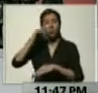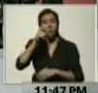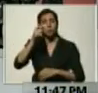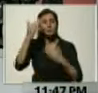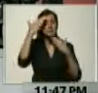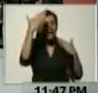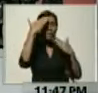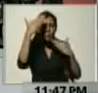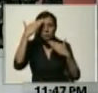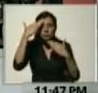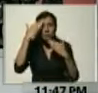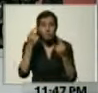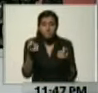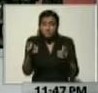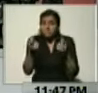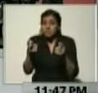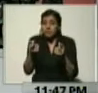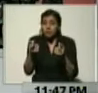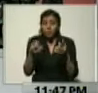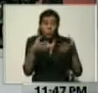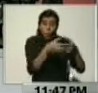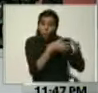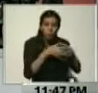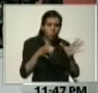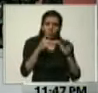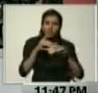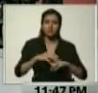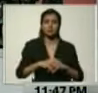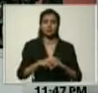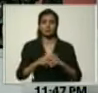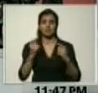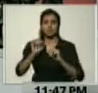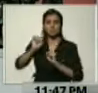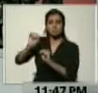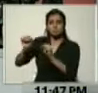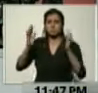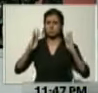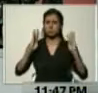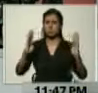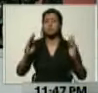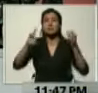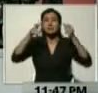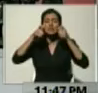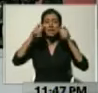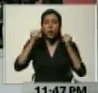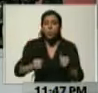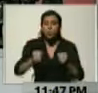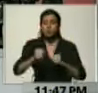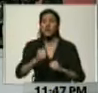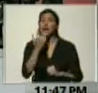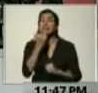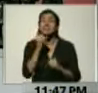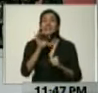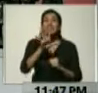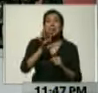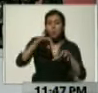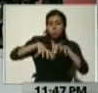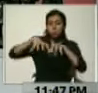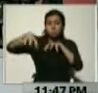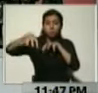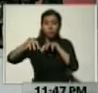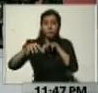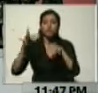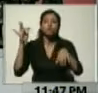a su paso y no había ni una baranda para evitar que se le acercaran a la caravana. En Argentina, el temor de Macri lo llevó a acercar un radio de casi 10 cuadras para evitar